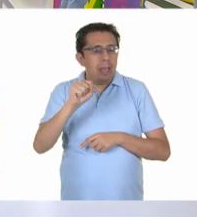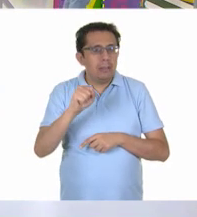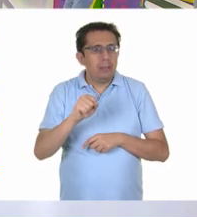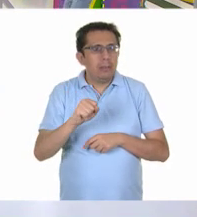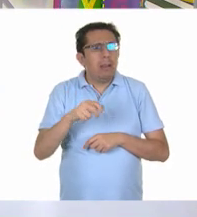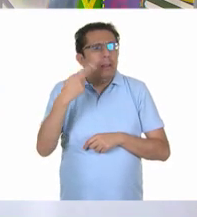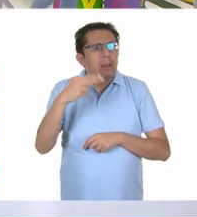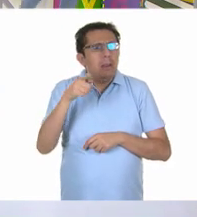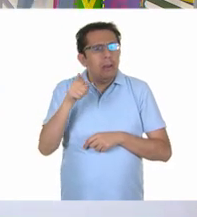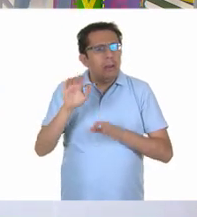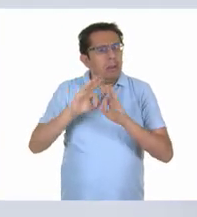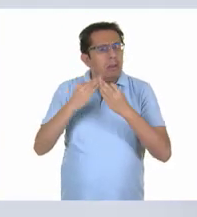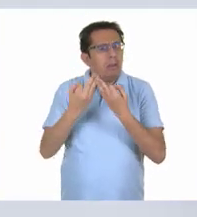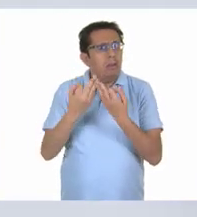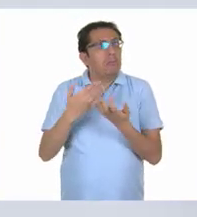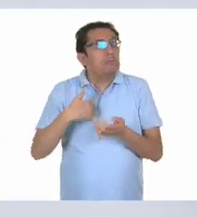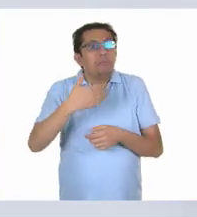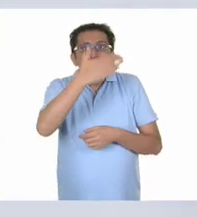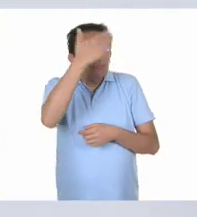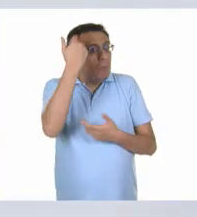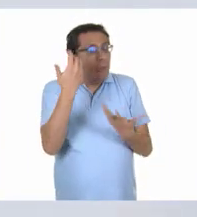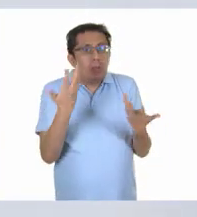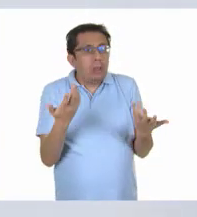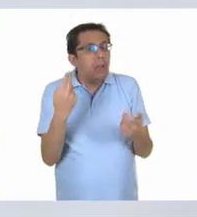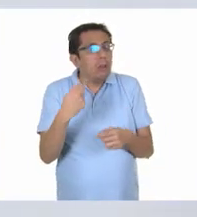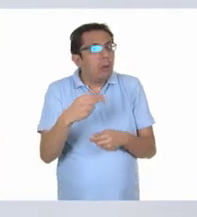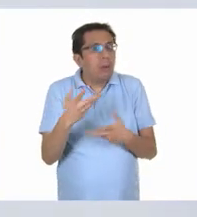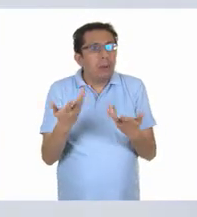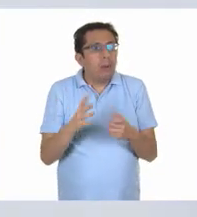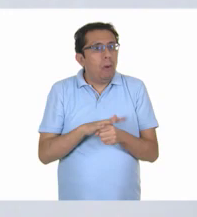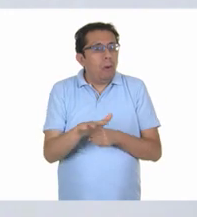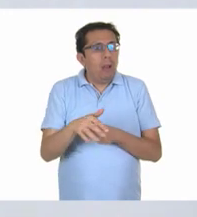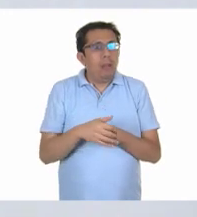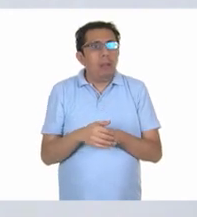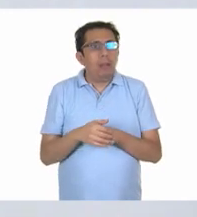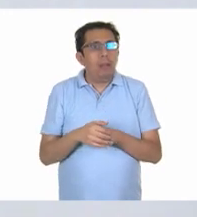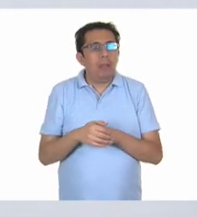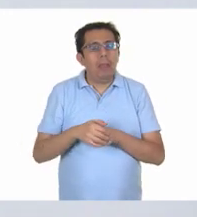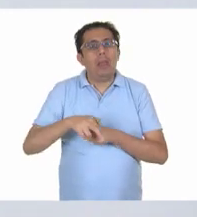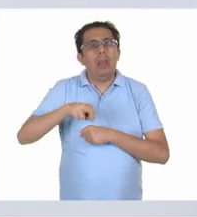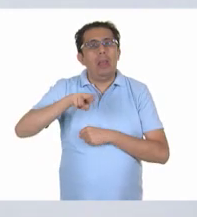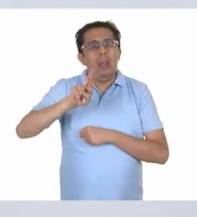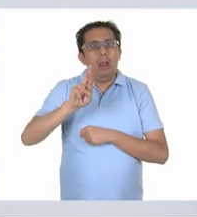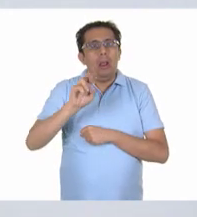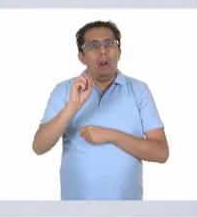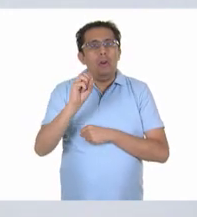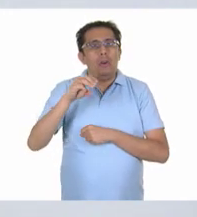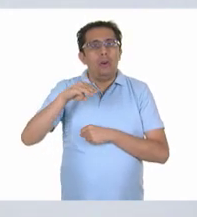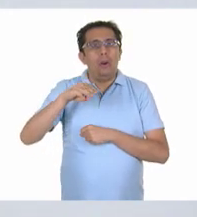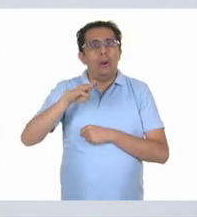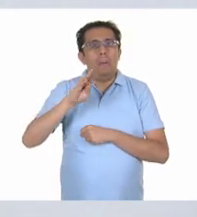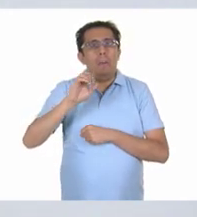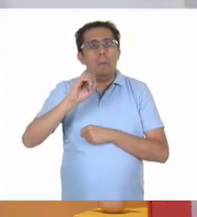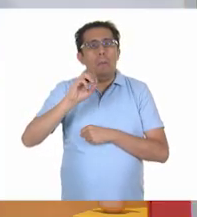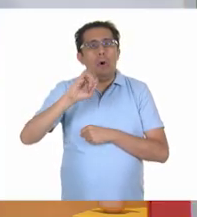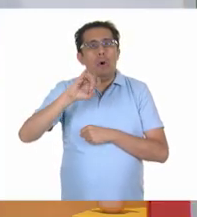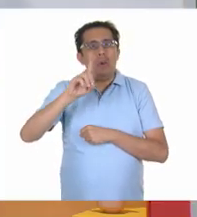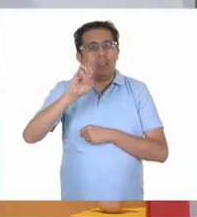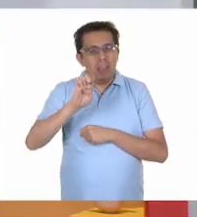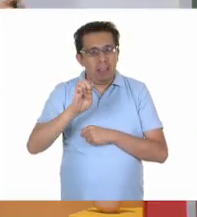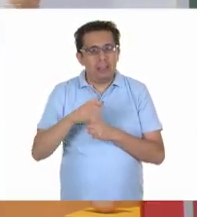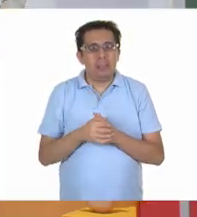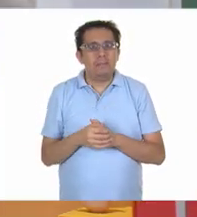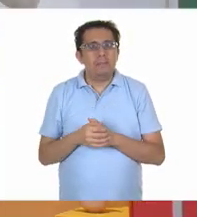Aquí lo vamos a poner. ¿Y sabes cómo se llama? No, ¿cómo se llama? Se llama